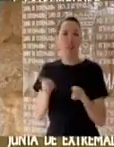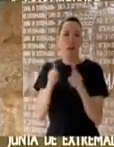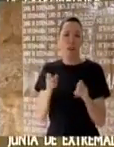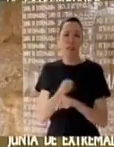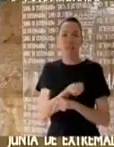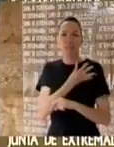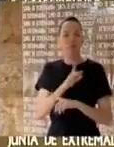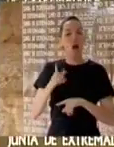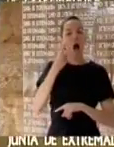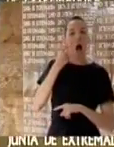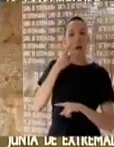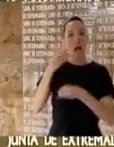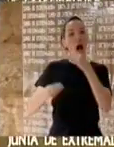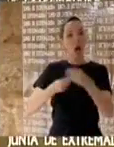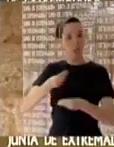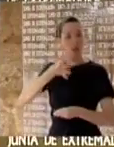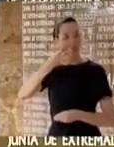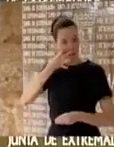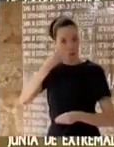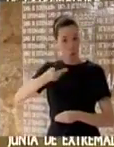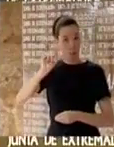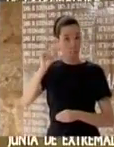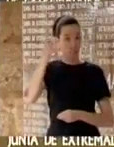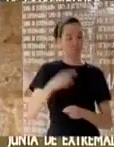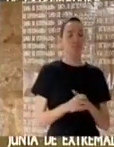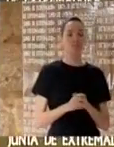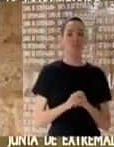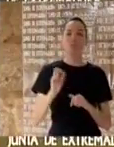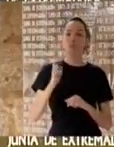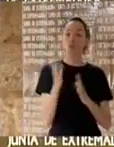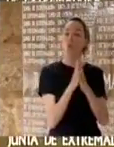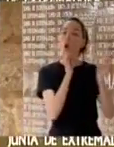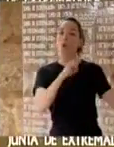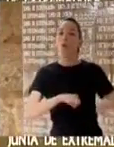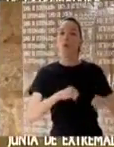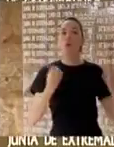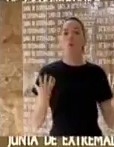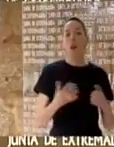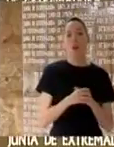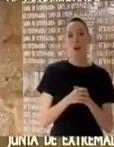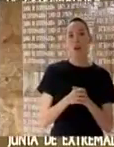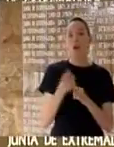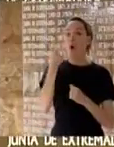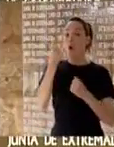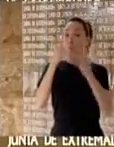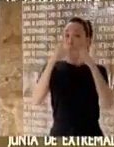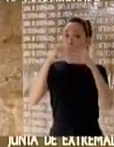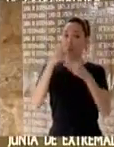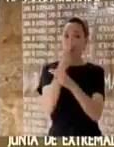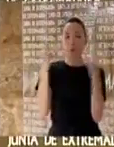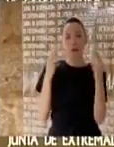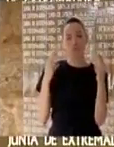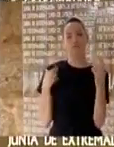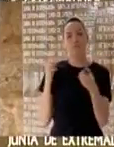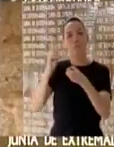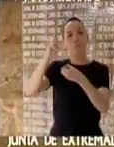que se hará, y este es el tercero de los acuerdos, es continuar con la supervisión y la intervención de las cuentas públicas. Y ustedes entenderán muy bien